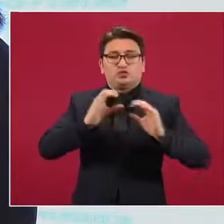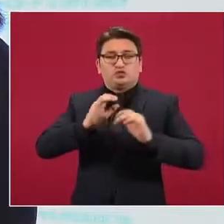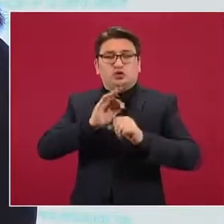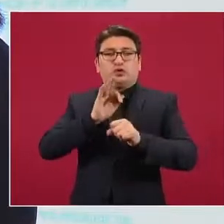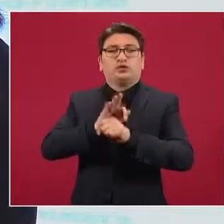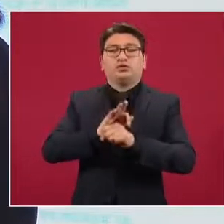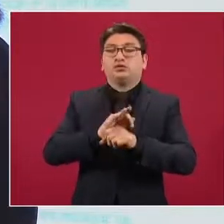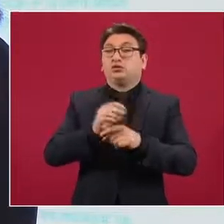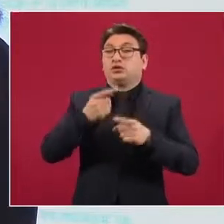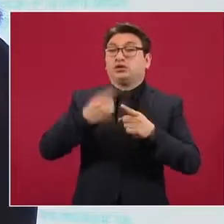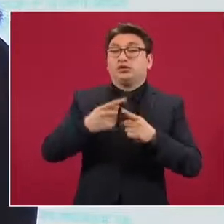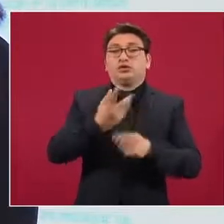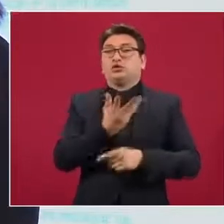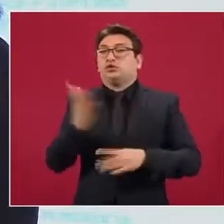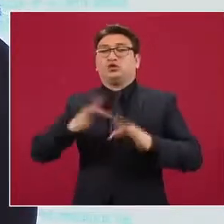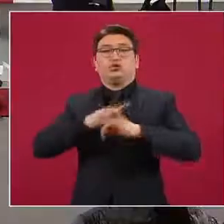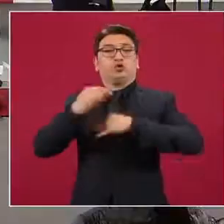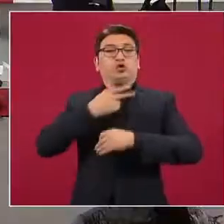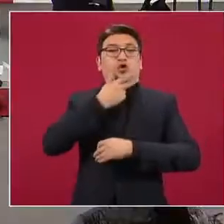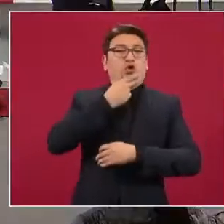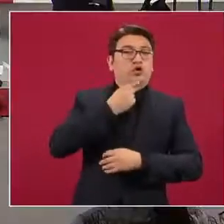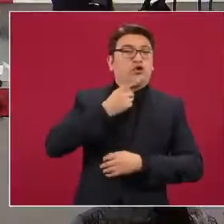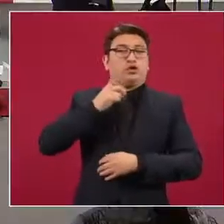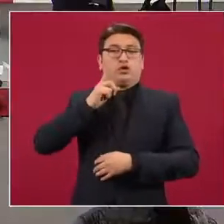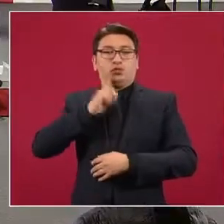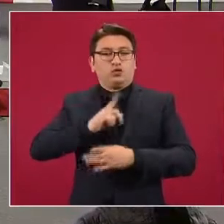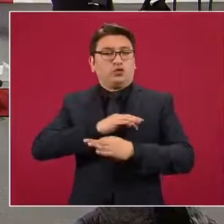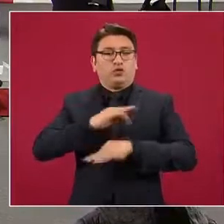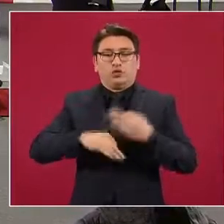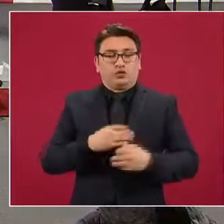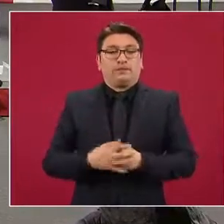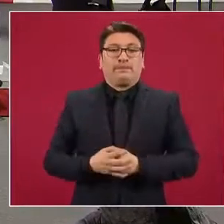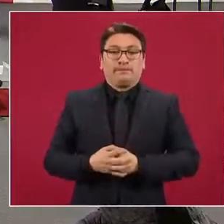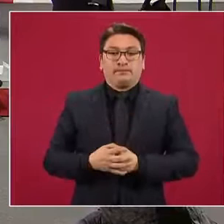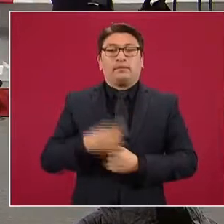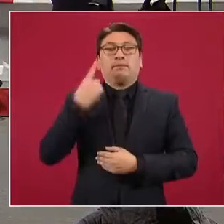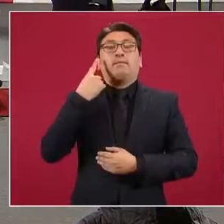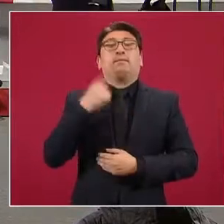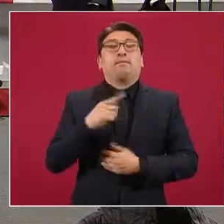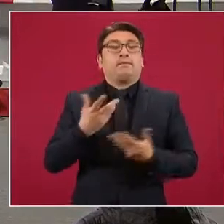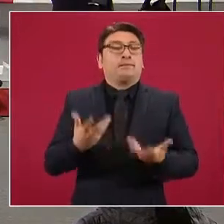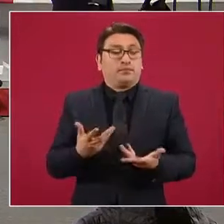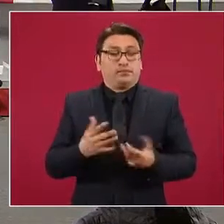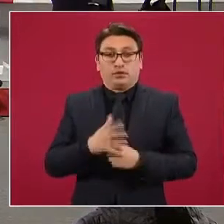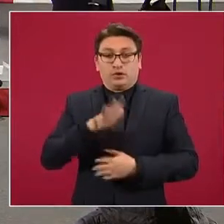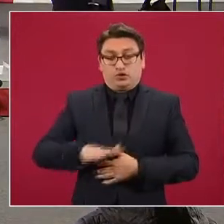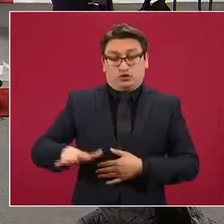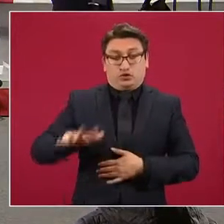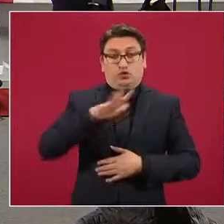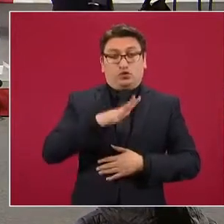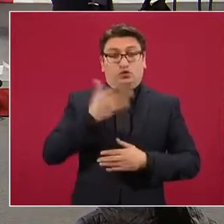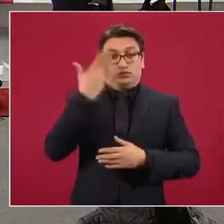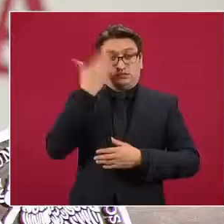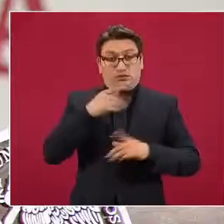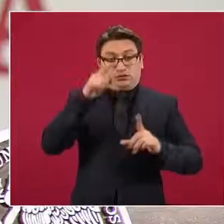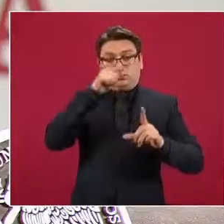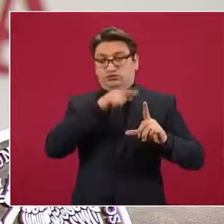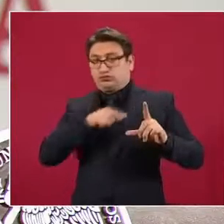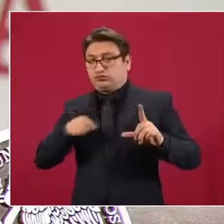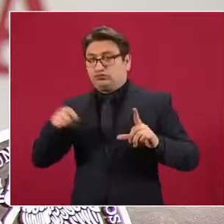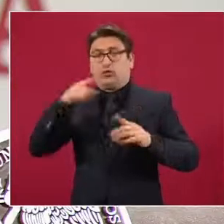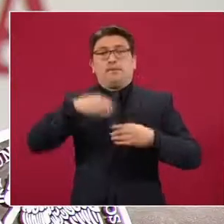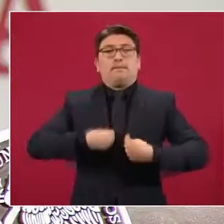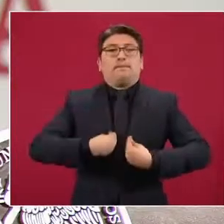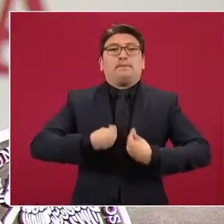por todos y todas y todes, a fin de mantener el equilibrio y la armonía de los ciclos de vida y heredarlos a